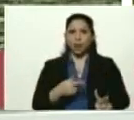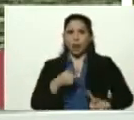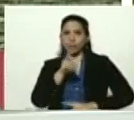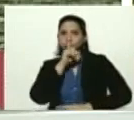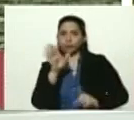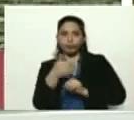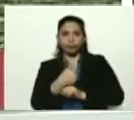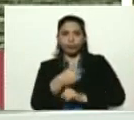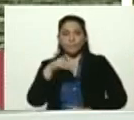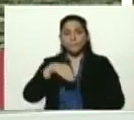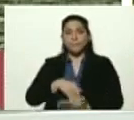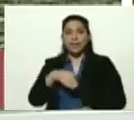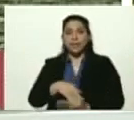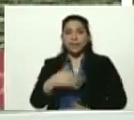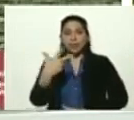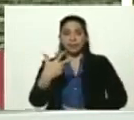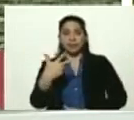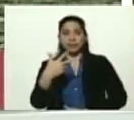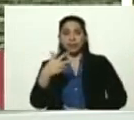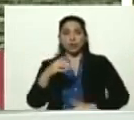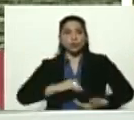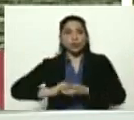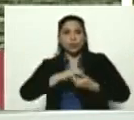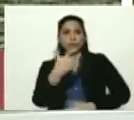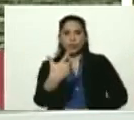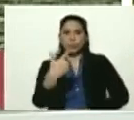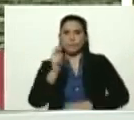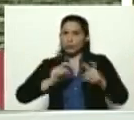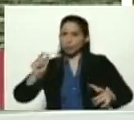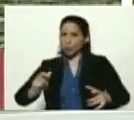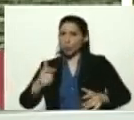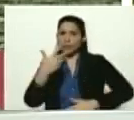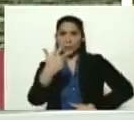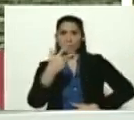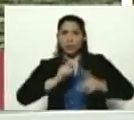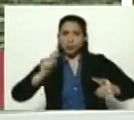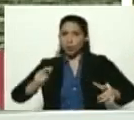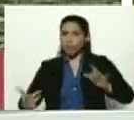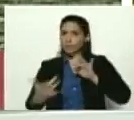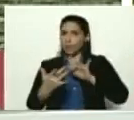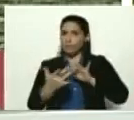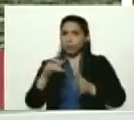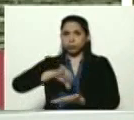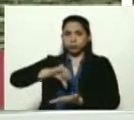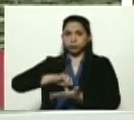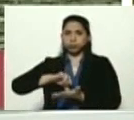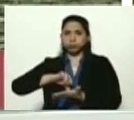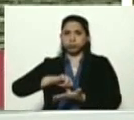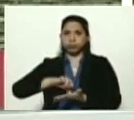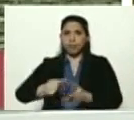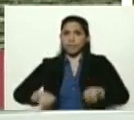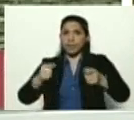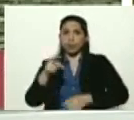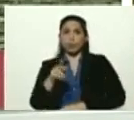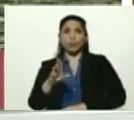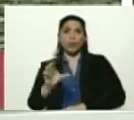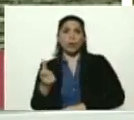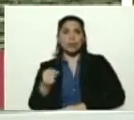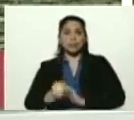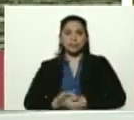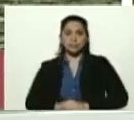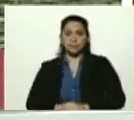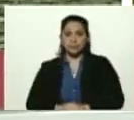En Miranda, 3 casos, en Trujillo tenemos 3 casos, estos 3 casos vinculados al foco del mercado Las Pulgas.